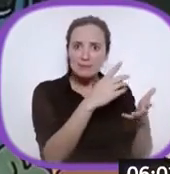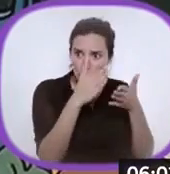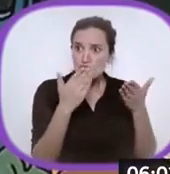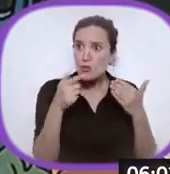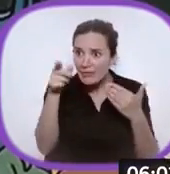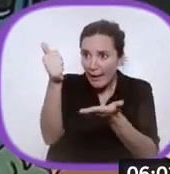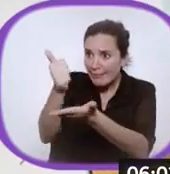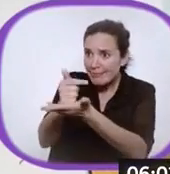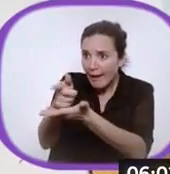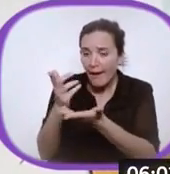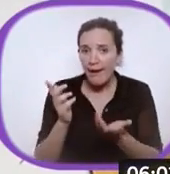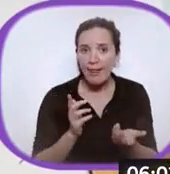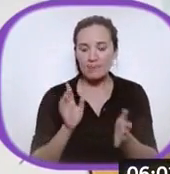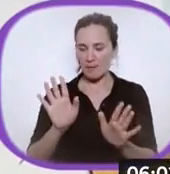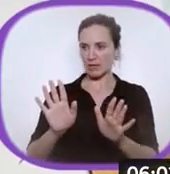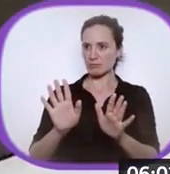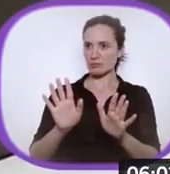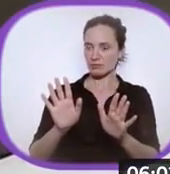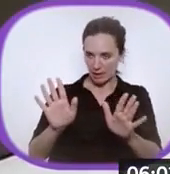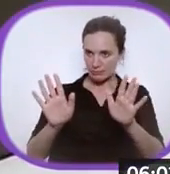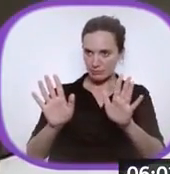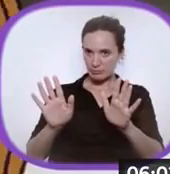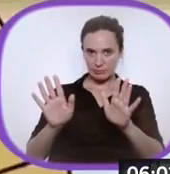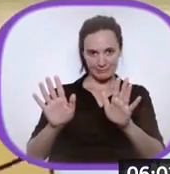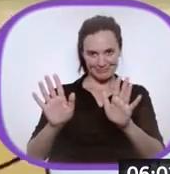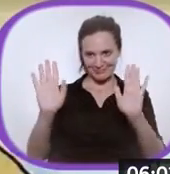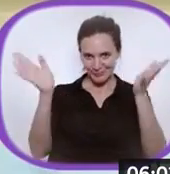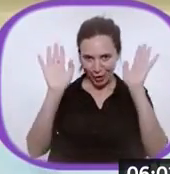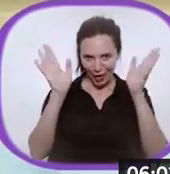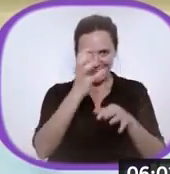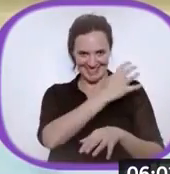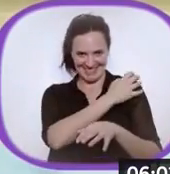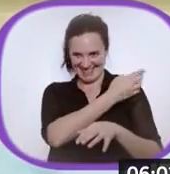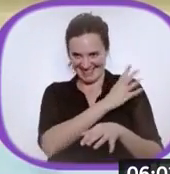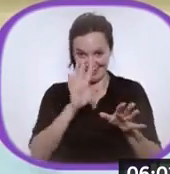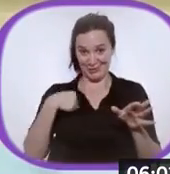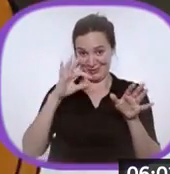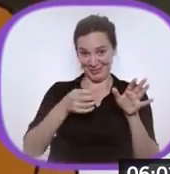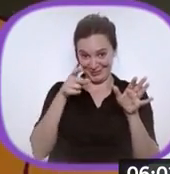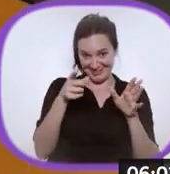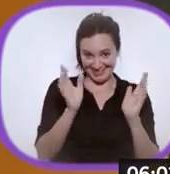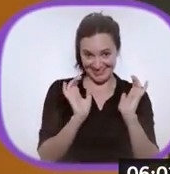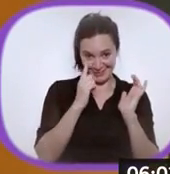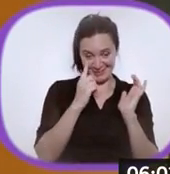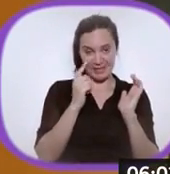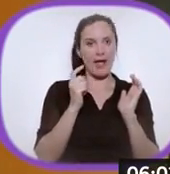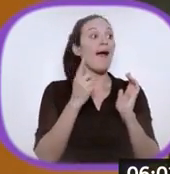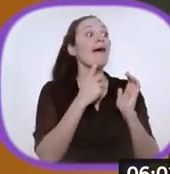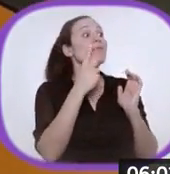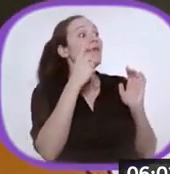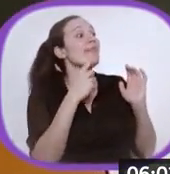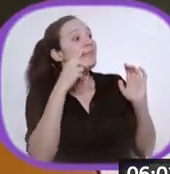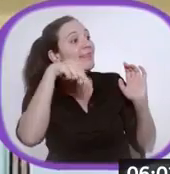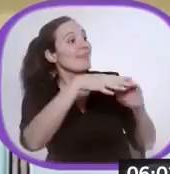¡Alto! Oiga, espere. ¡Alto! Hola, general. Sabía que era usted. Tintín,